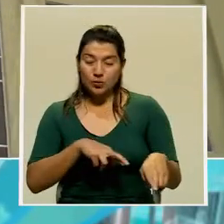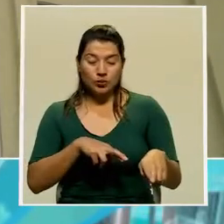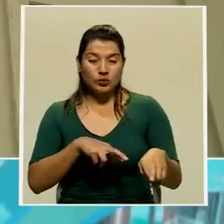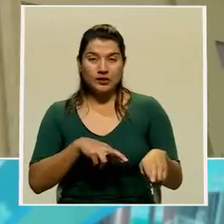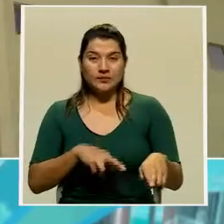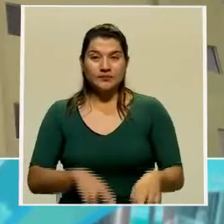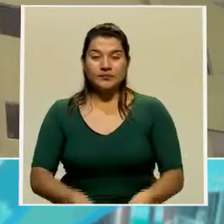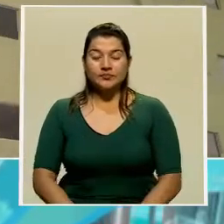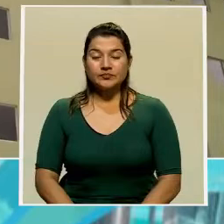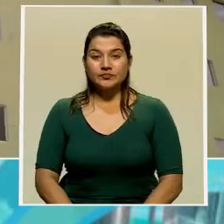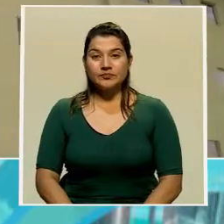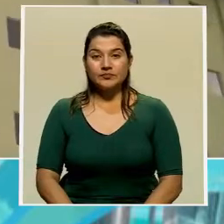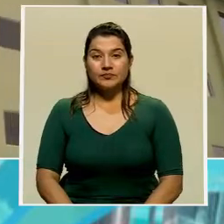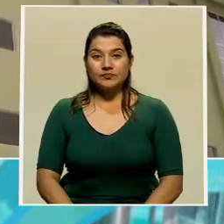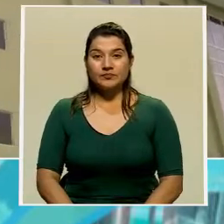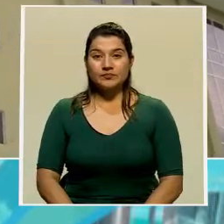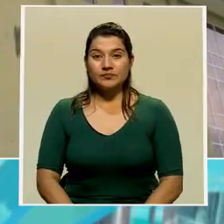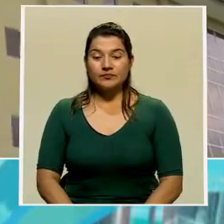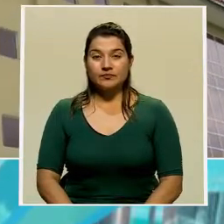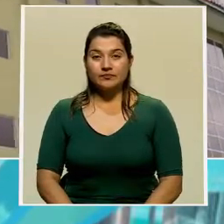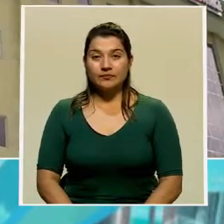evacuar esa consulta.